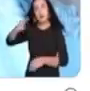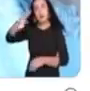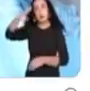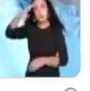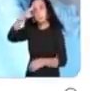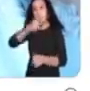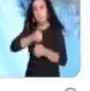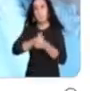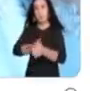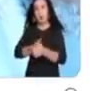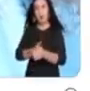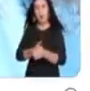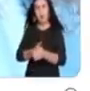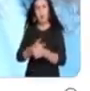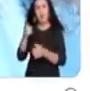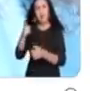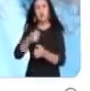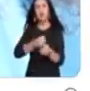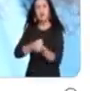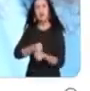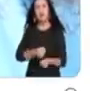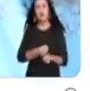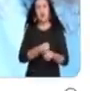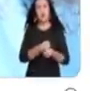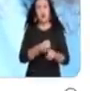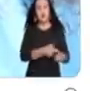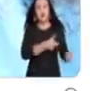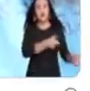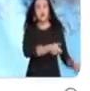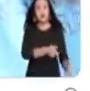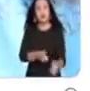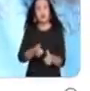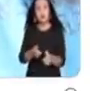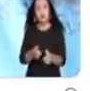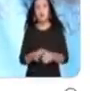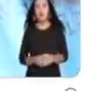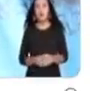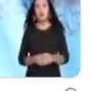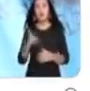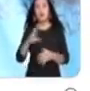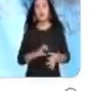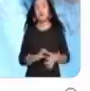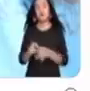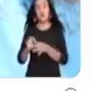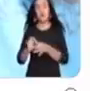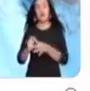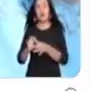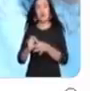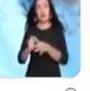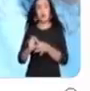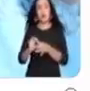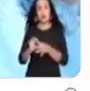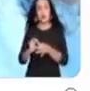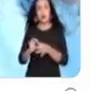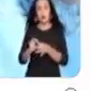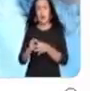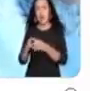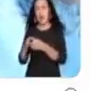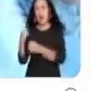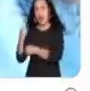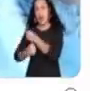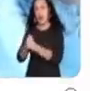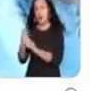ejecuciones extrajudiciales ya que este relacionamiento estuvo ligado a la exacerbación de la práctica entre el año